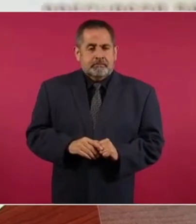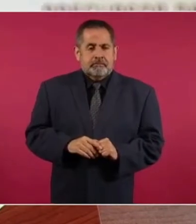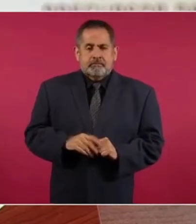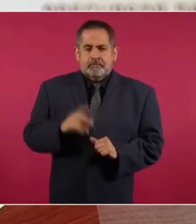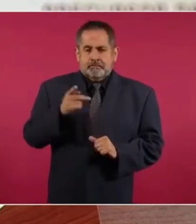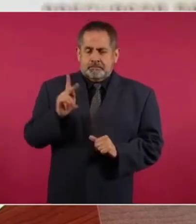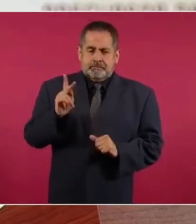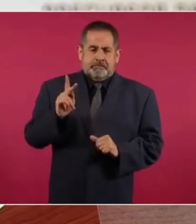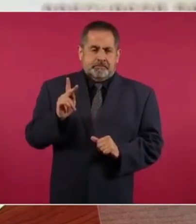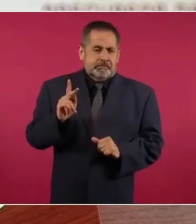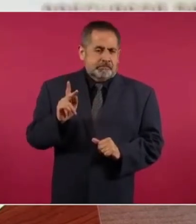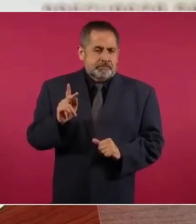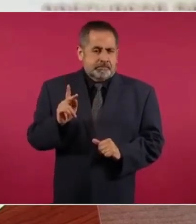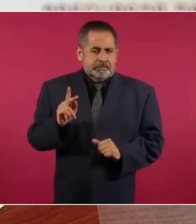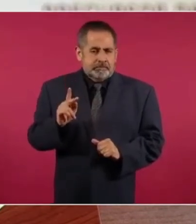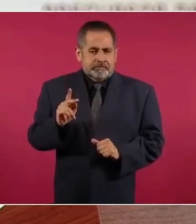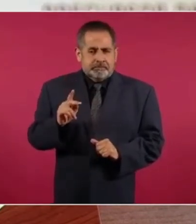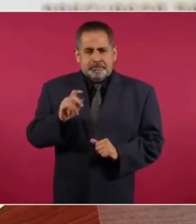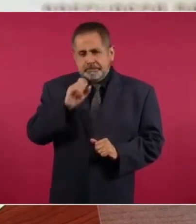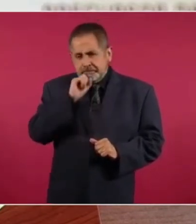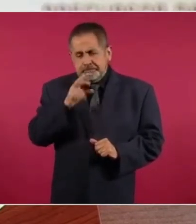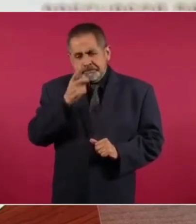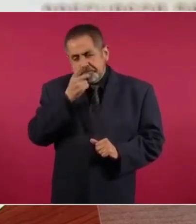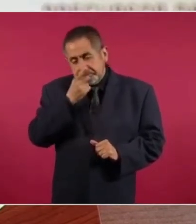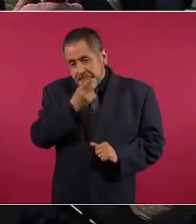pero también decía